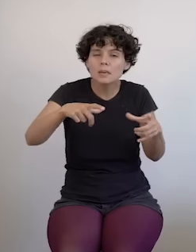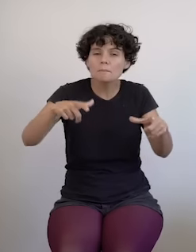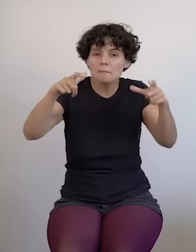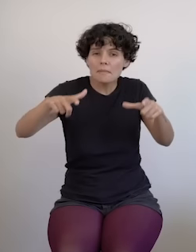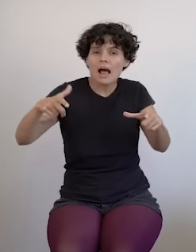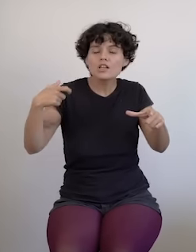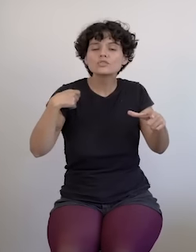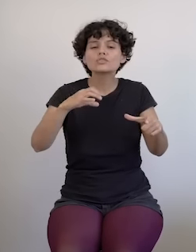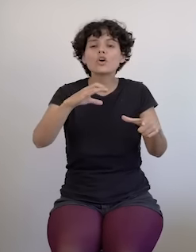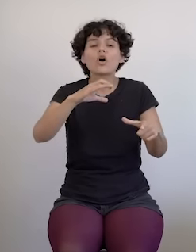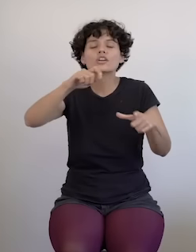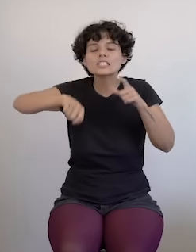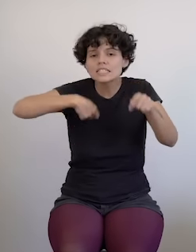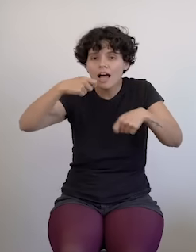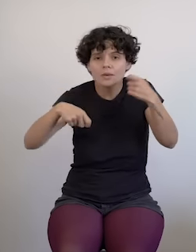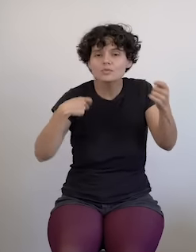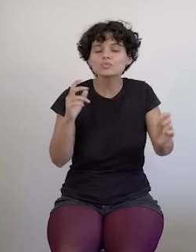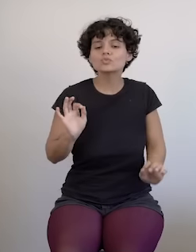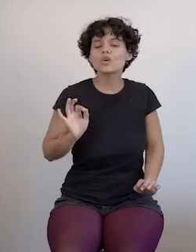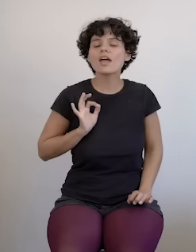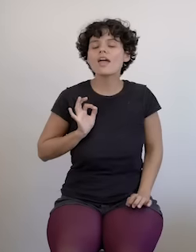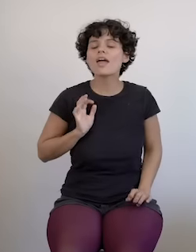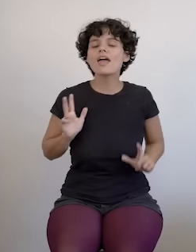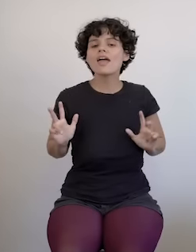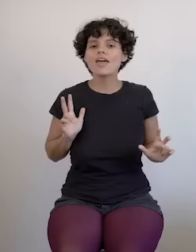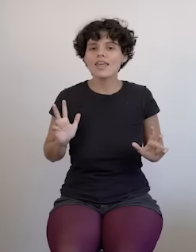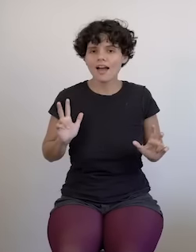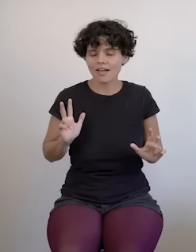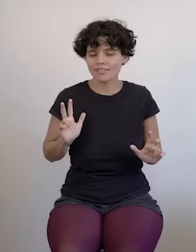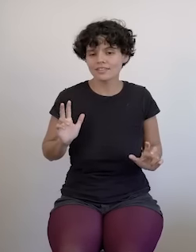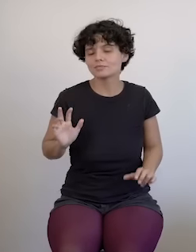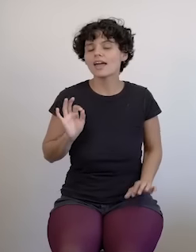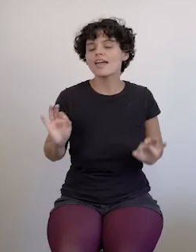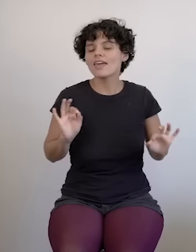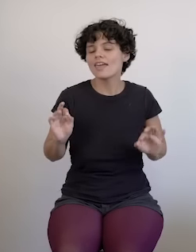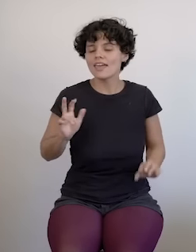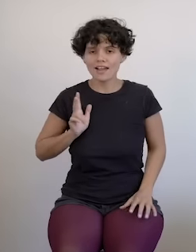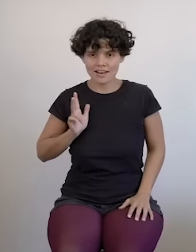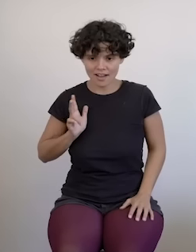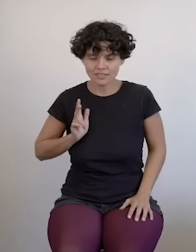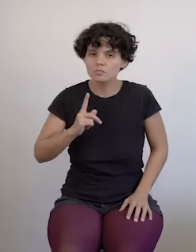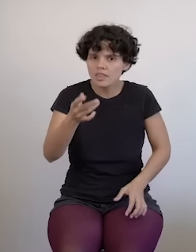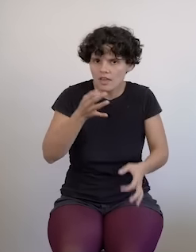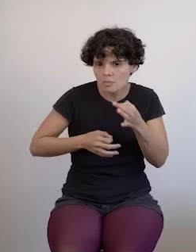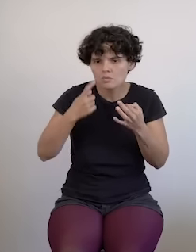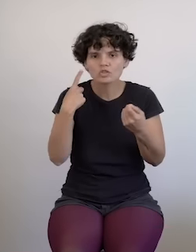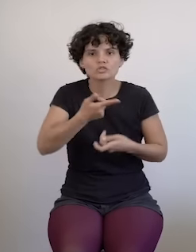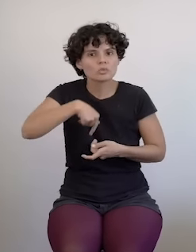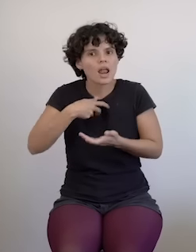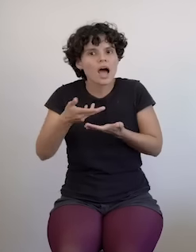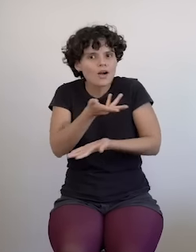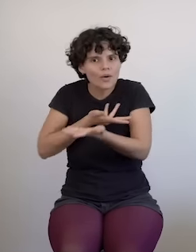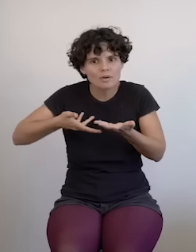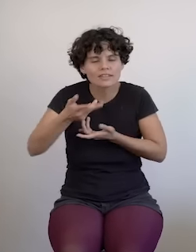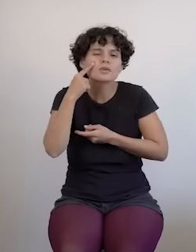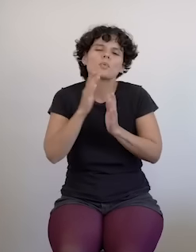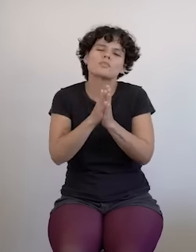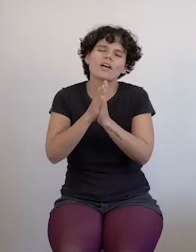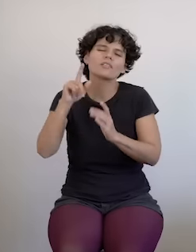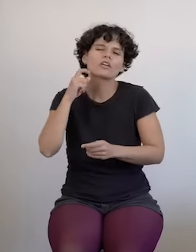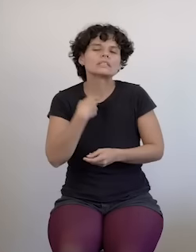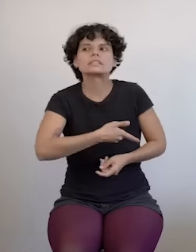plato chap suey elegante. Ah, no, va a botar esa, man. Vale, pero le damos la pasada. Déjale nomás, sí. Que sí, que estamos para compartir, pero